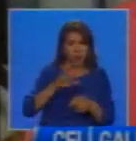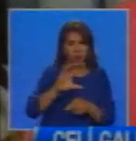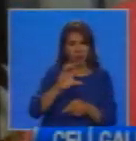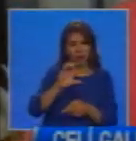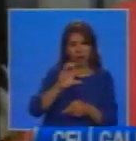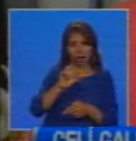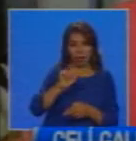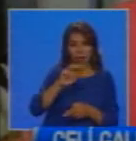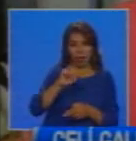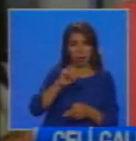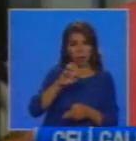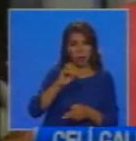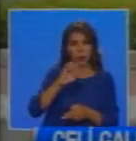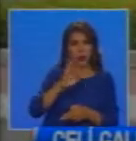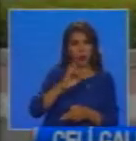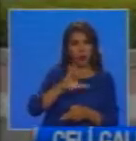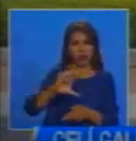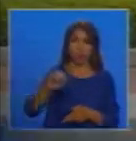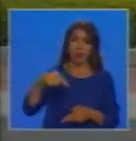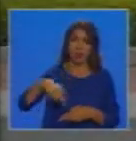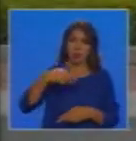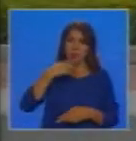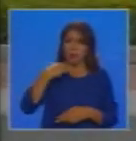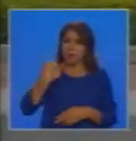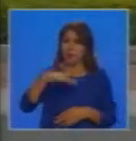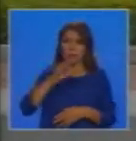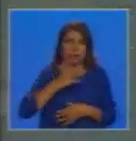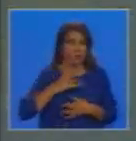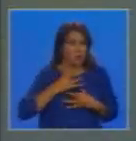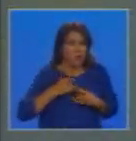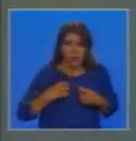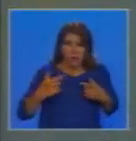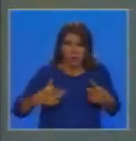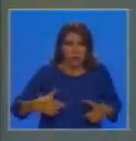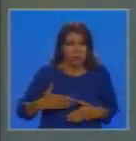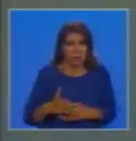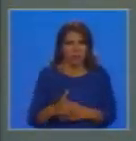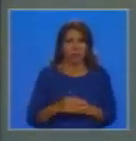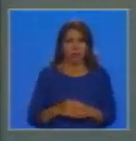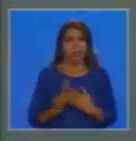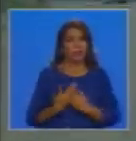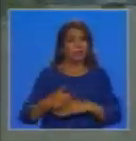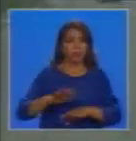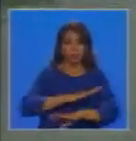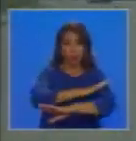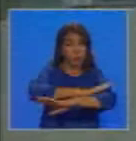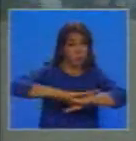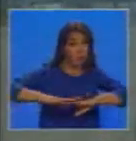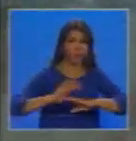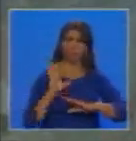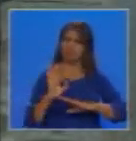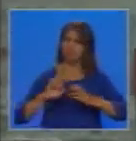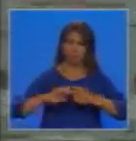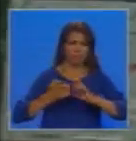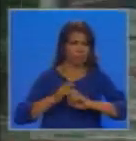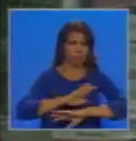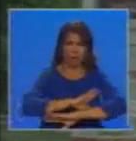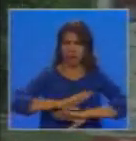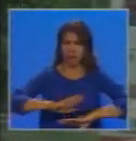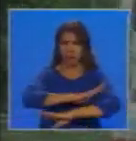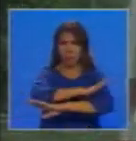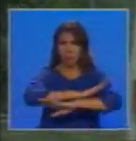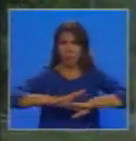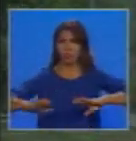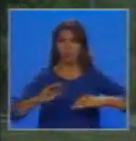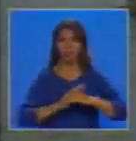muy tradicional aquí en Manta. De la carretera en la ciudad de Manta no deberá preocuparse, ya que estas se encuentran en buen estado y le permitirán conectarse